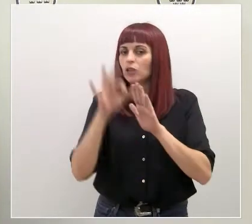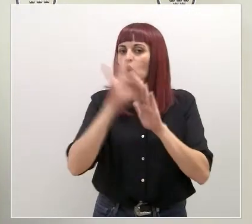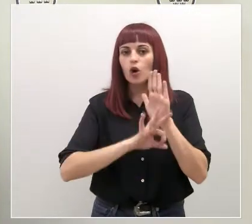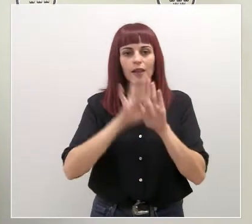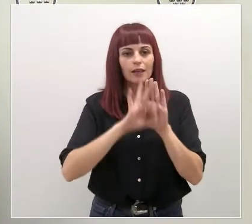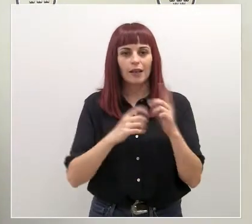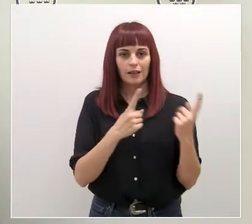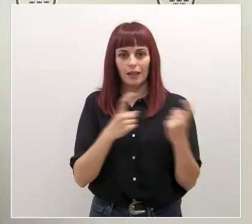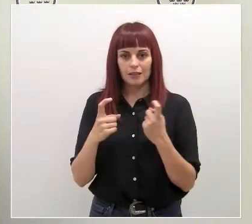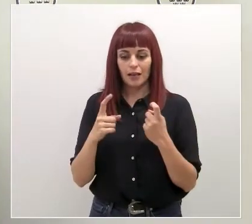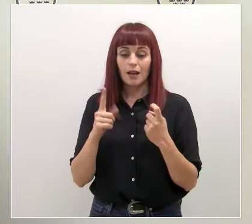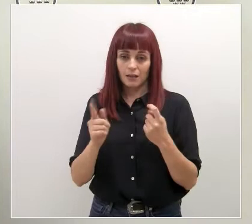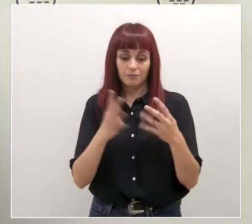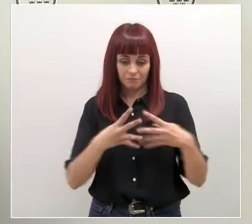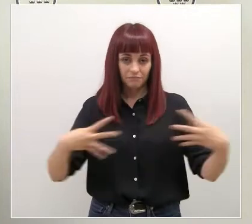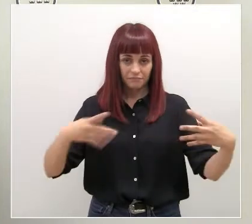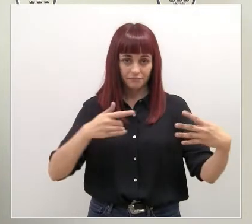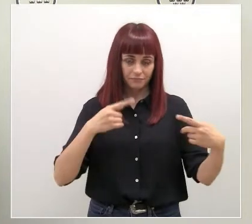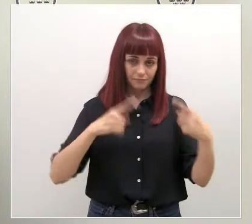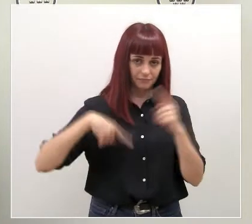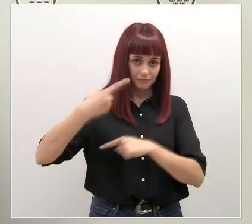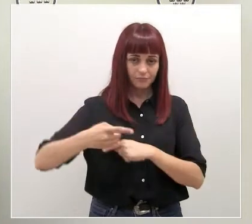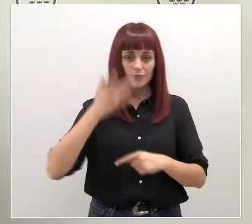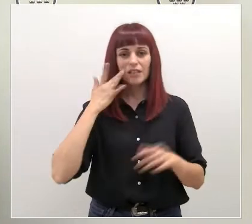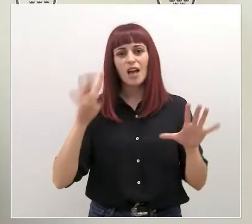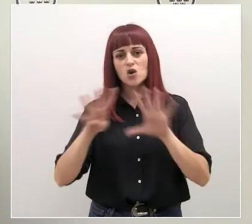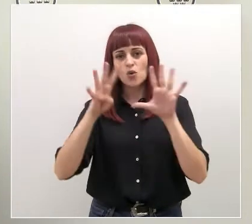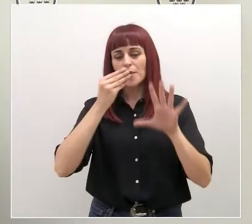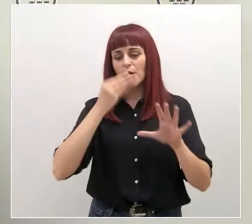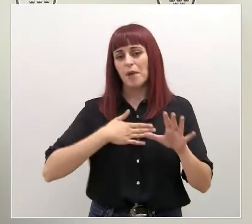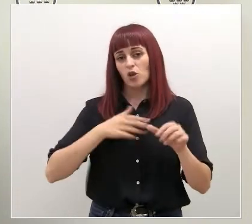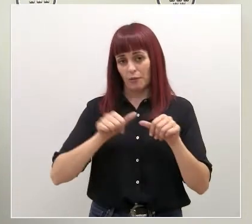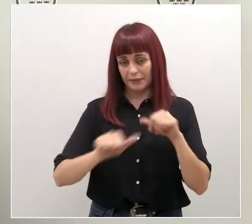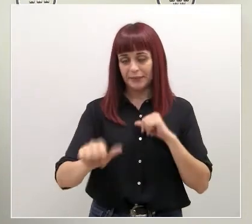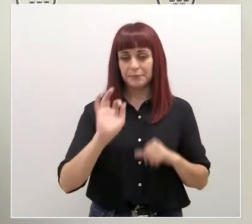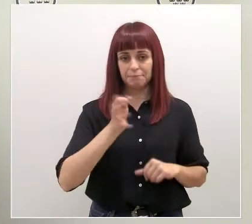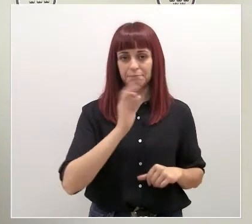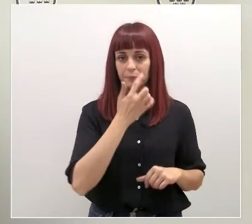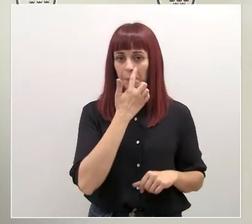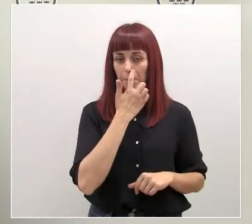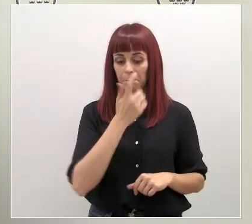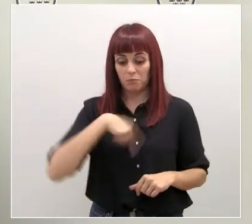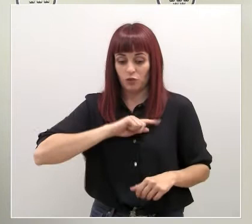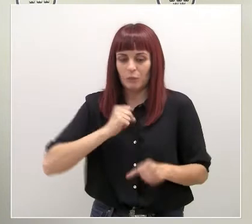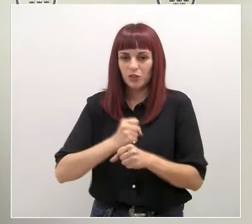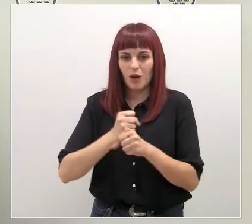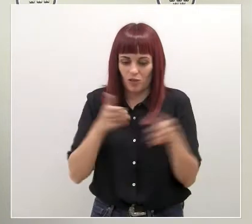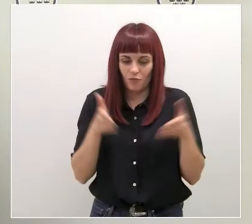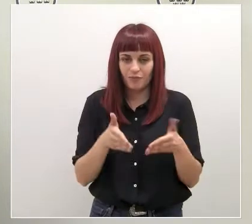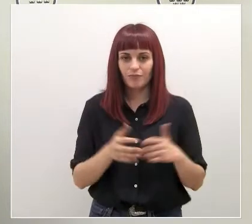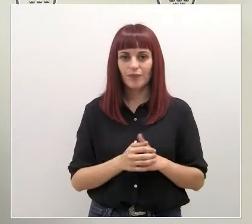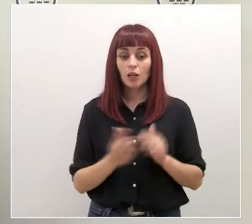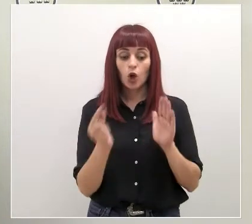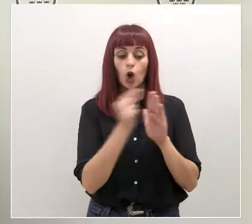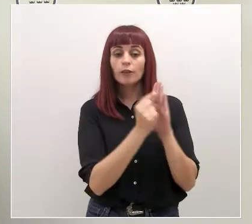sean necesarias en el nuevo marco que se nos presenta a partir del 9 de mayo, efectivamente, y por tanto estamos en ello. Hay condiciones